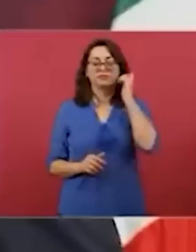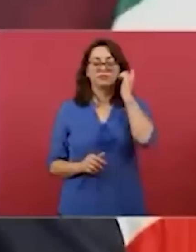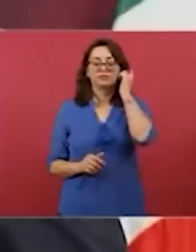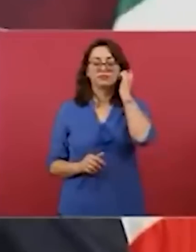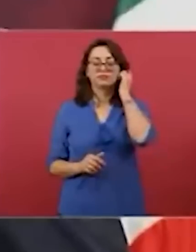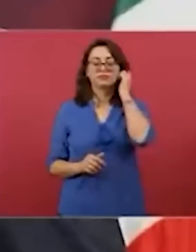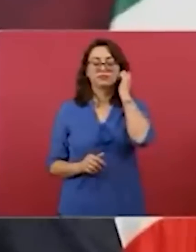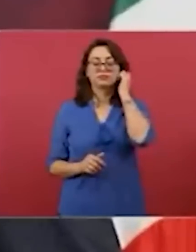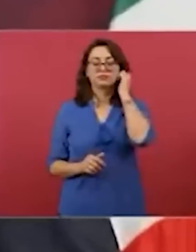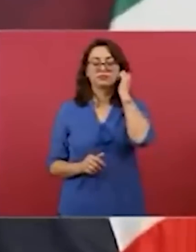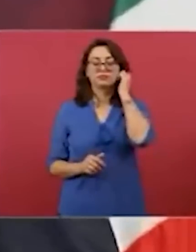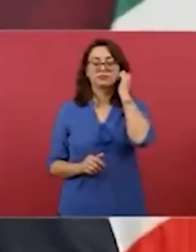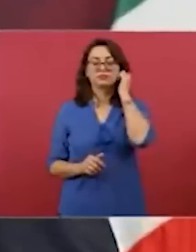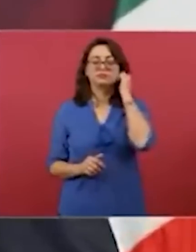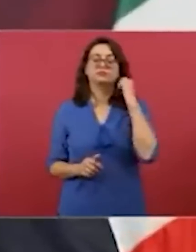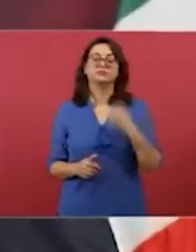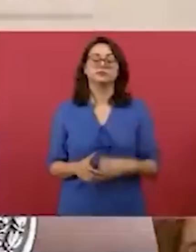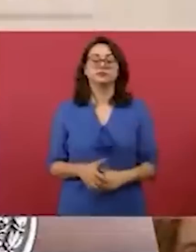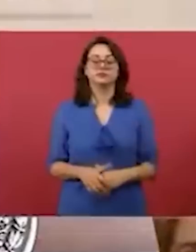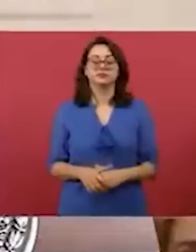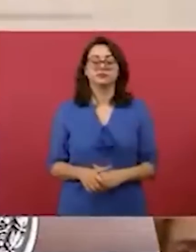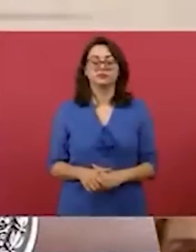Alcalde,